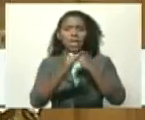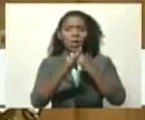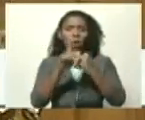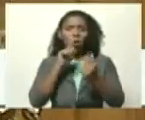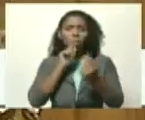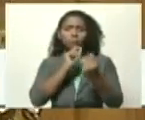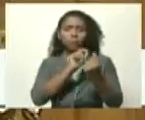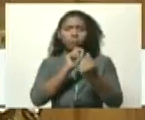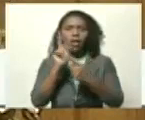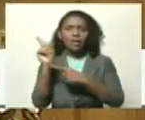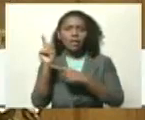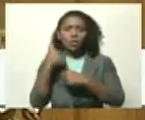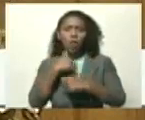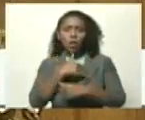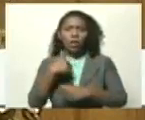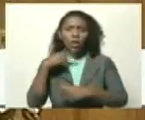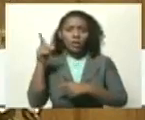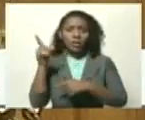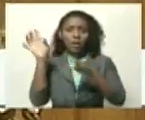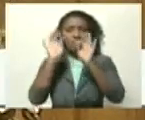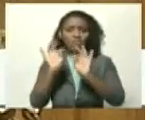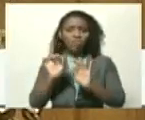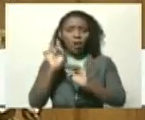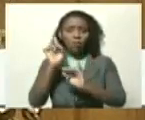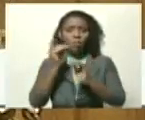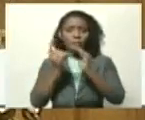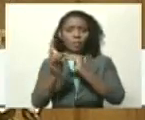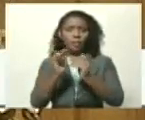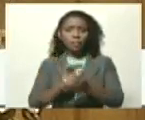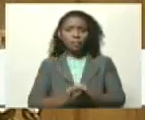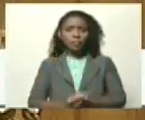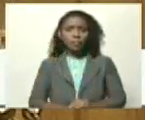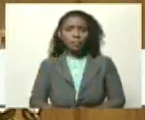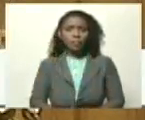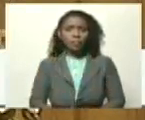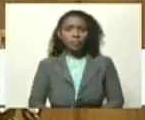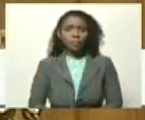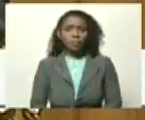que por cierto quiero mandar en ese sentido un mensaje,